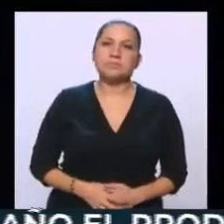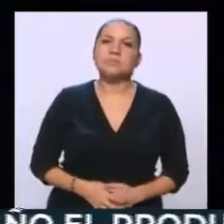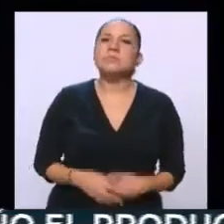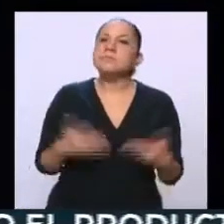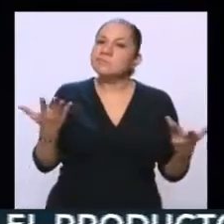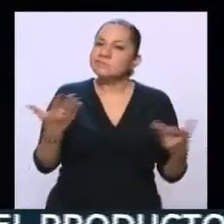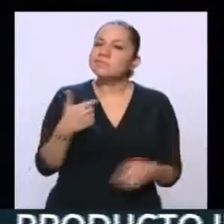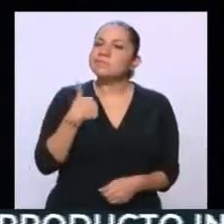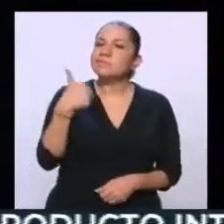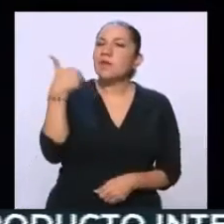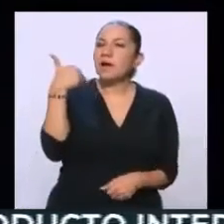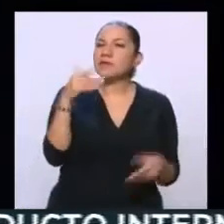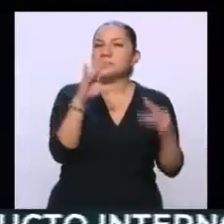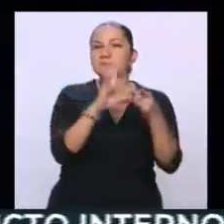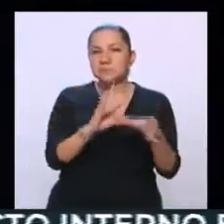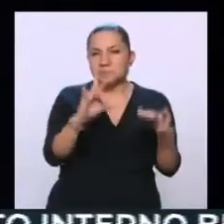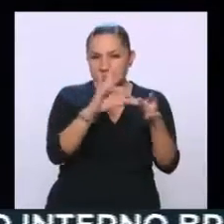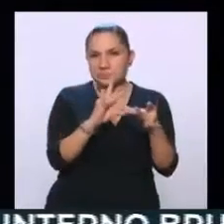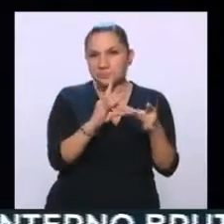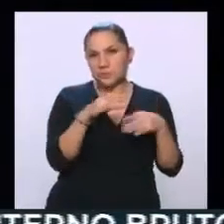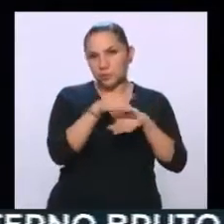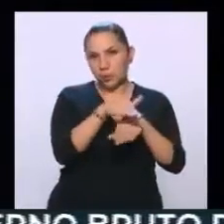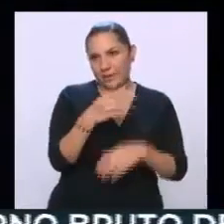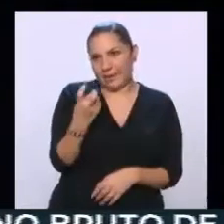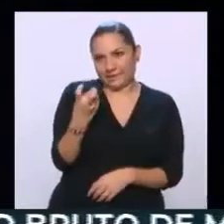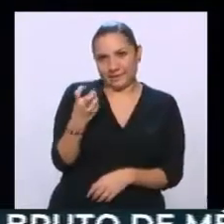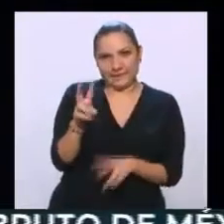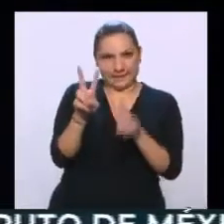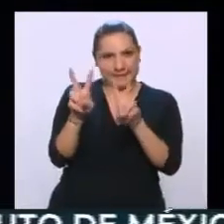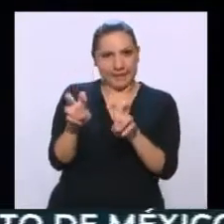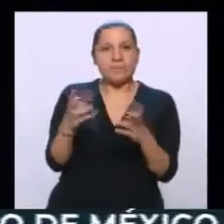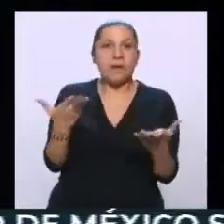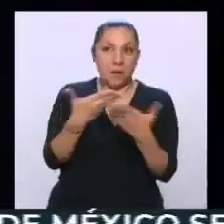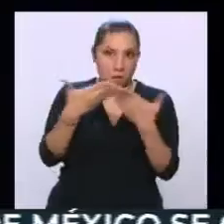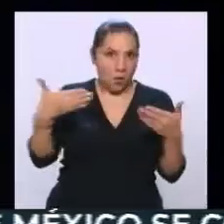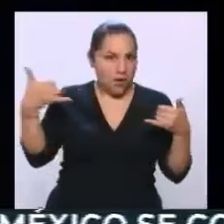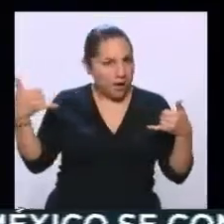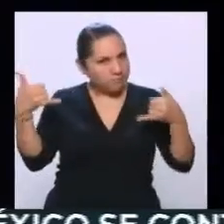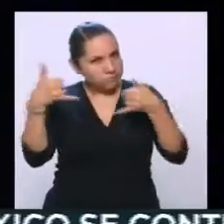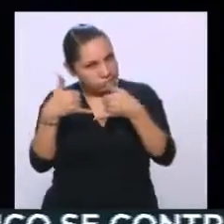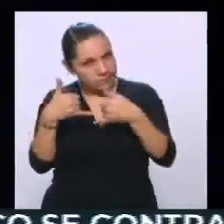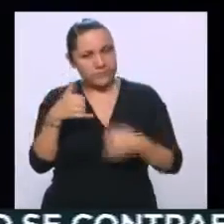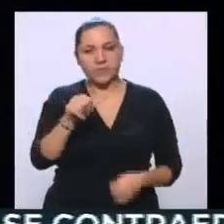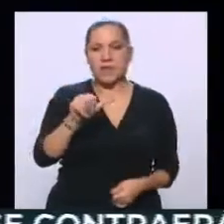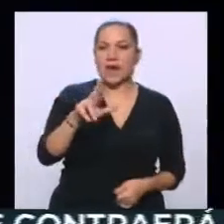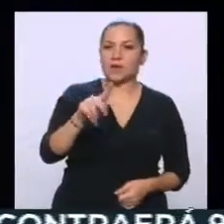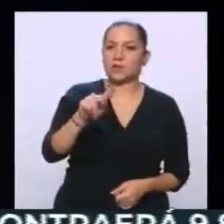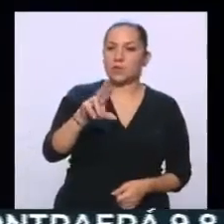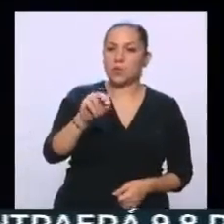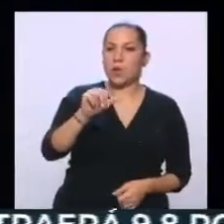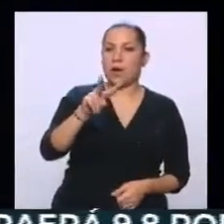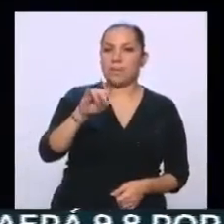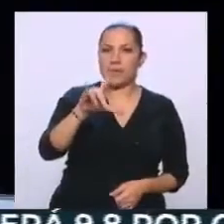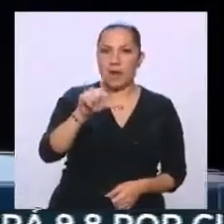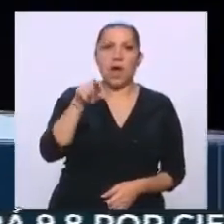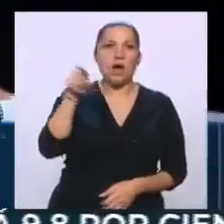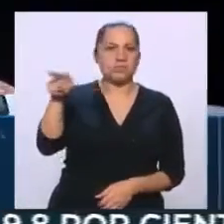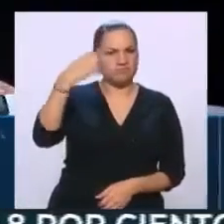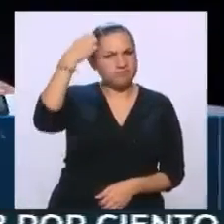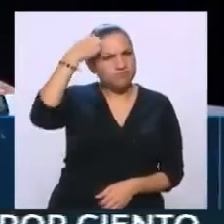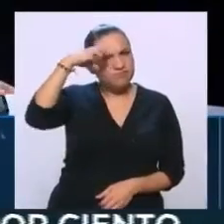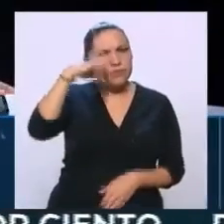Bueno, le decía que vamos a hablar sobre esto y para ello nos acompaña en la línea telefónica Arturo Ávila, experto en seguridad